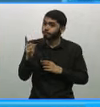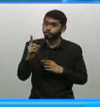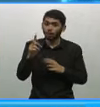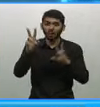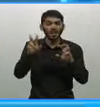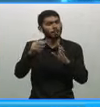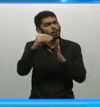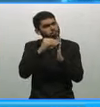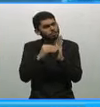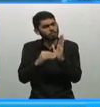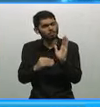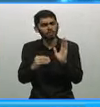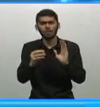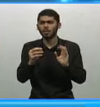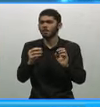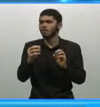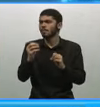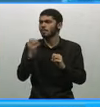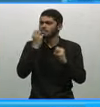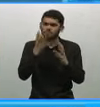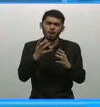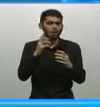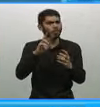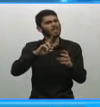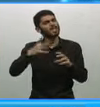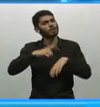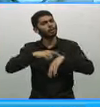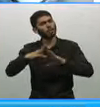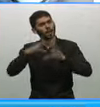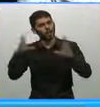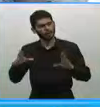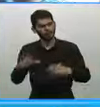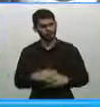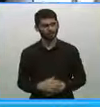las convocatorias, podemos sacar conclusiones después de escuchar al Tata hablando del tema.